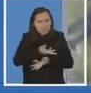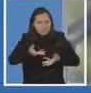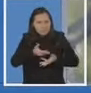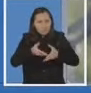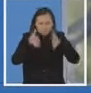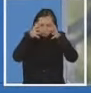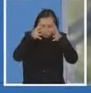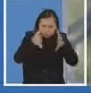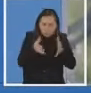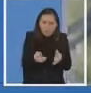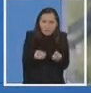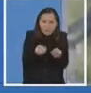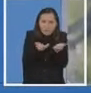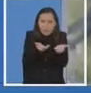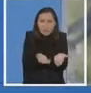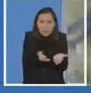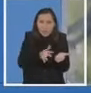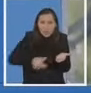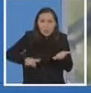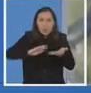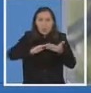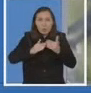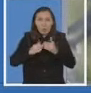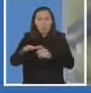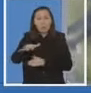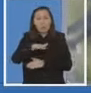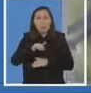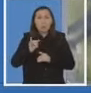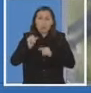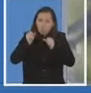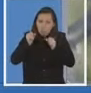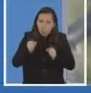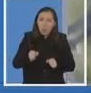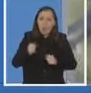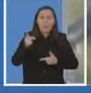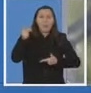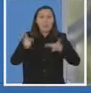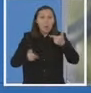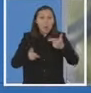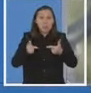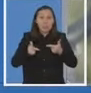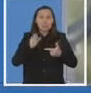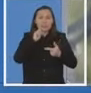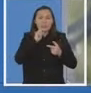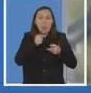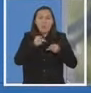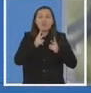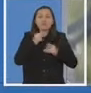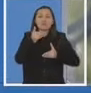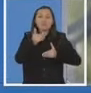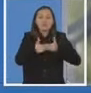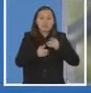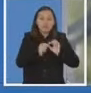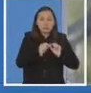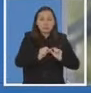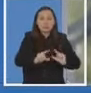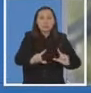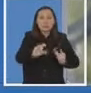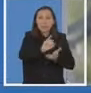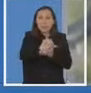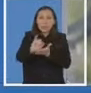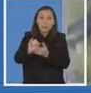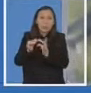poniendo en el centro el bienestar de nuestra comunidad, nuestra población, sí podemos hacer que la política tenga sentido y que nuestras instituciones